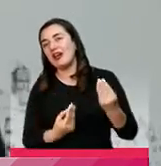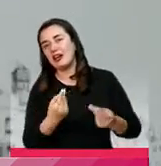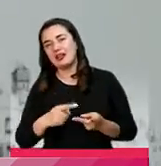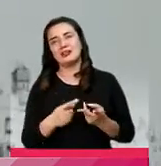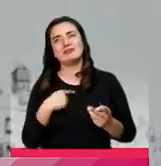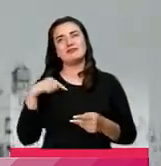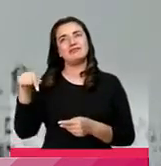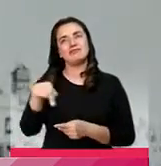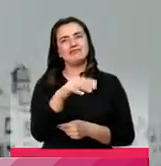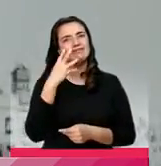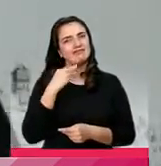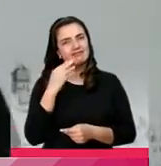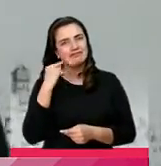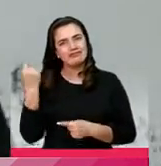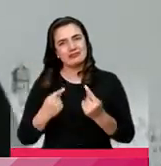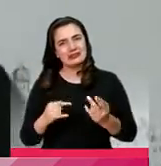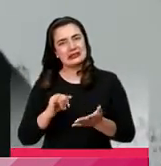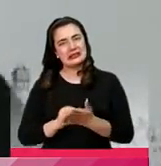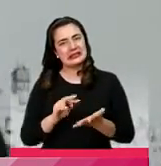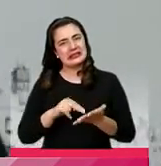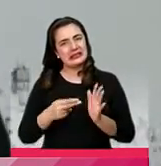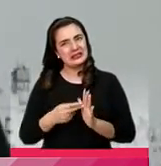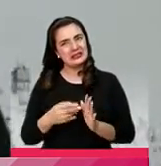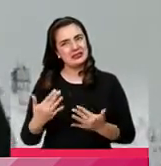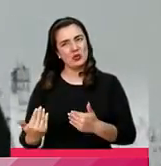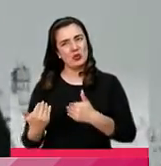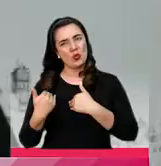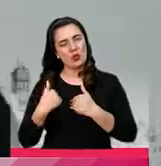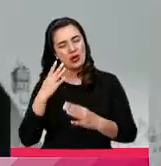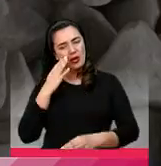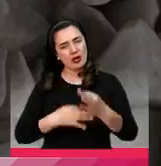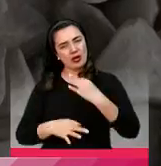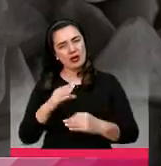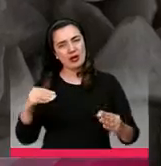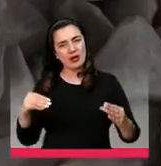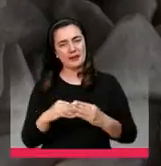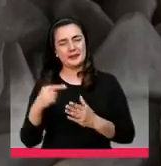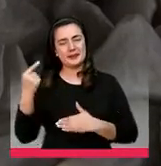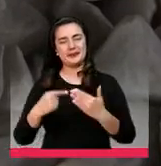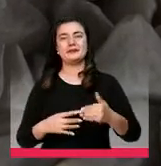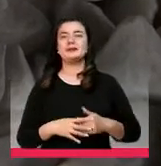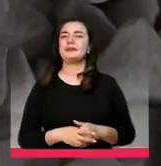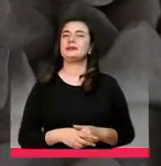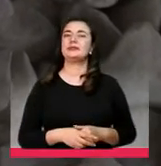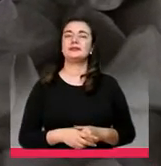más este concepto de los privilegios y de la empatía también.